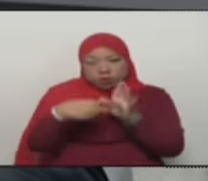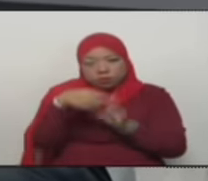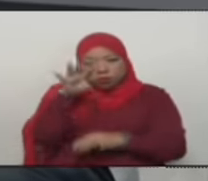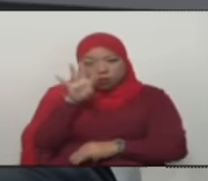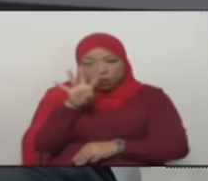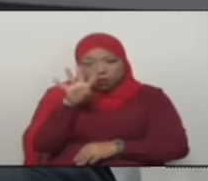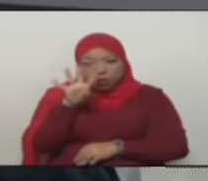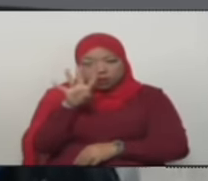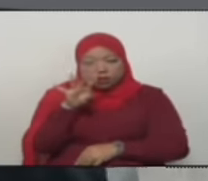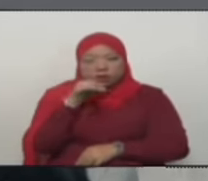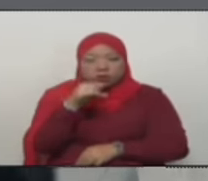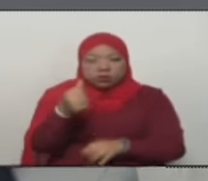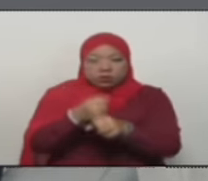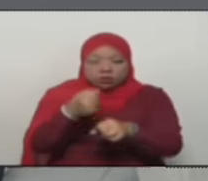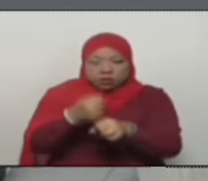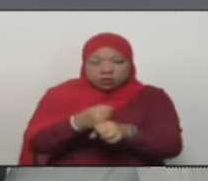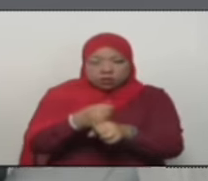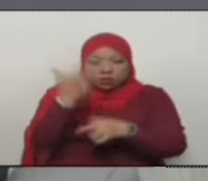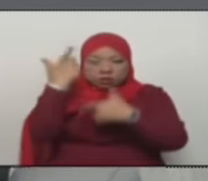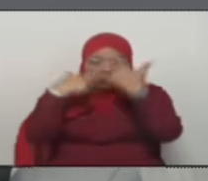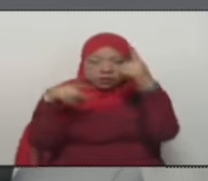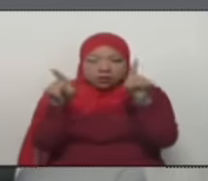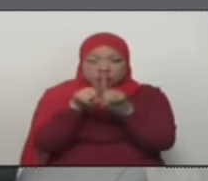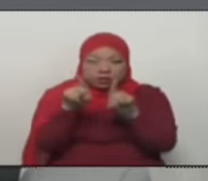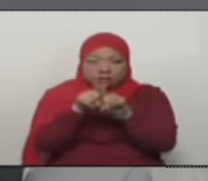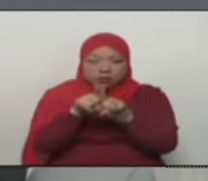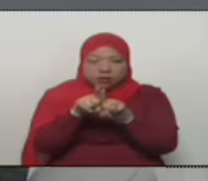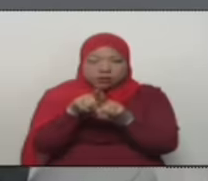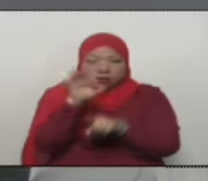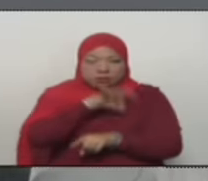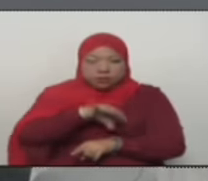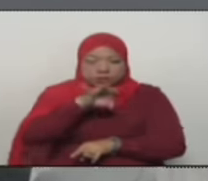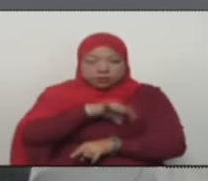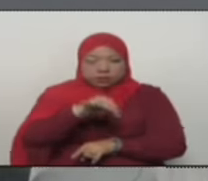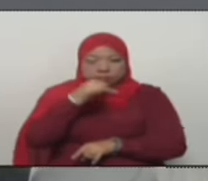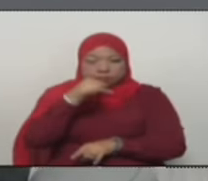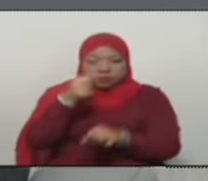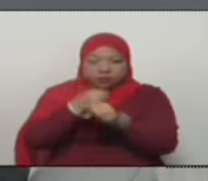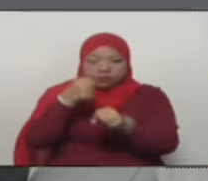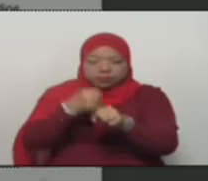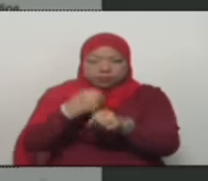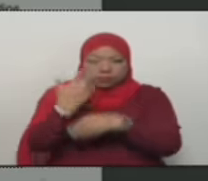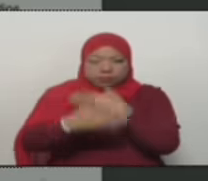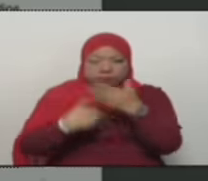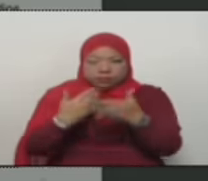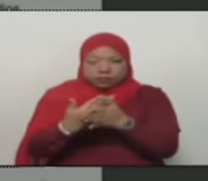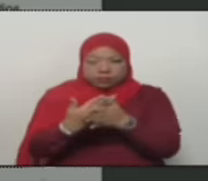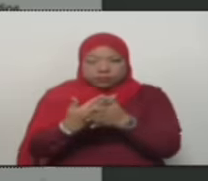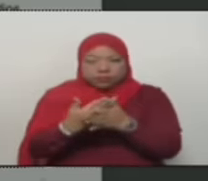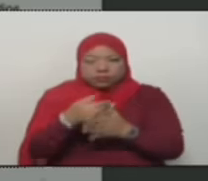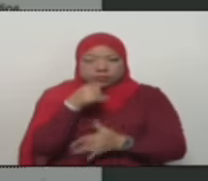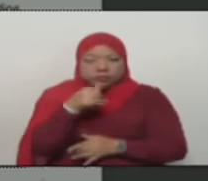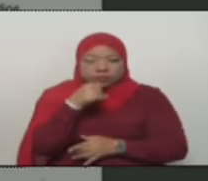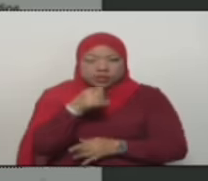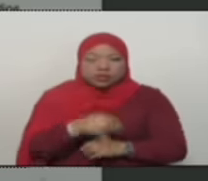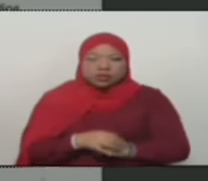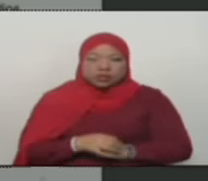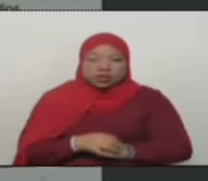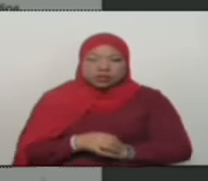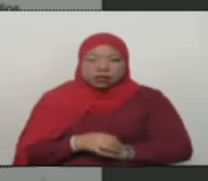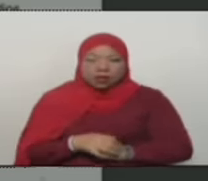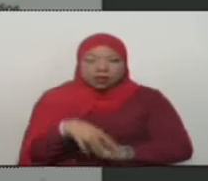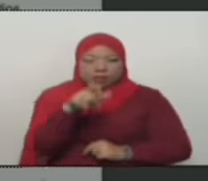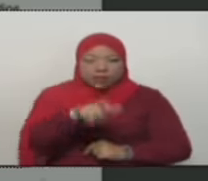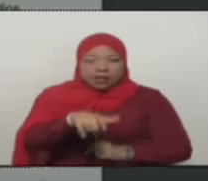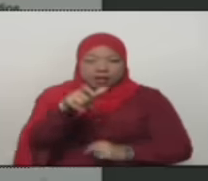mismo Feinstein decía, Chávez pierde por 30 puntos, 62 a 31 en el referéndum revocatorio, y habló con los embajadores de Estados